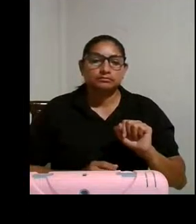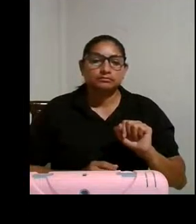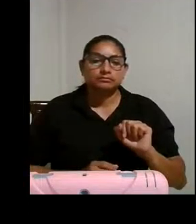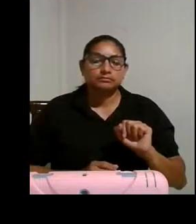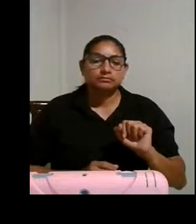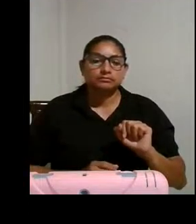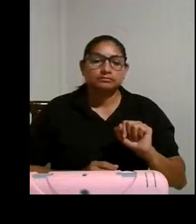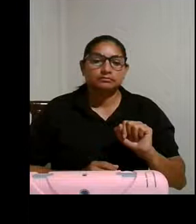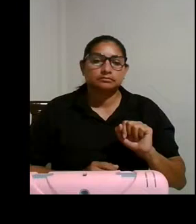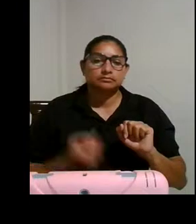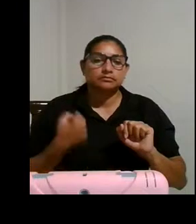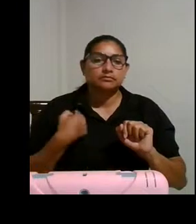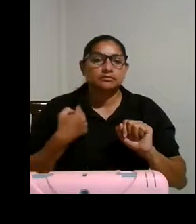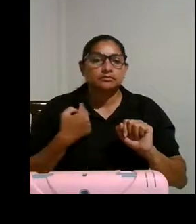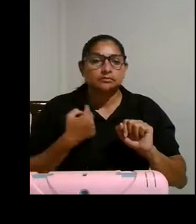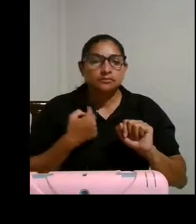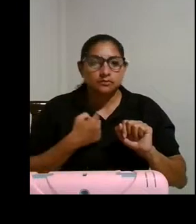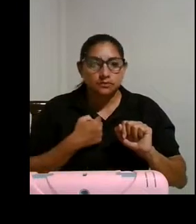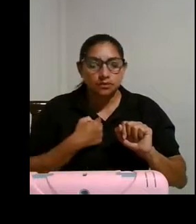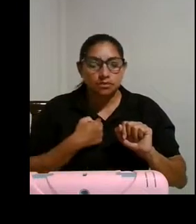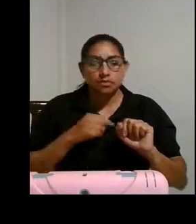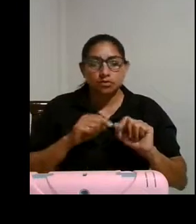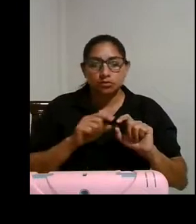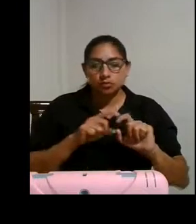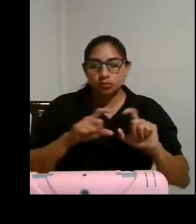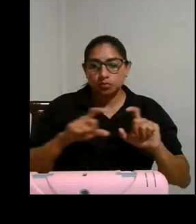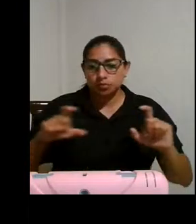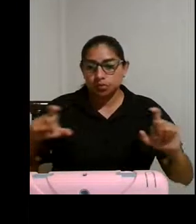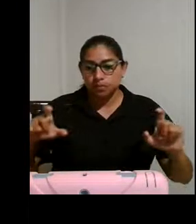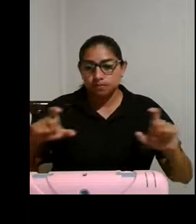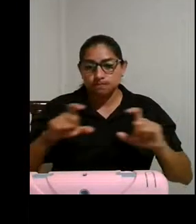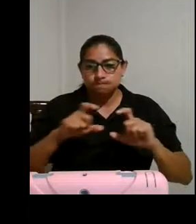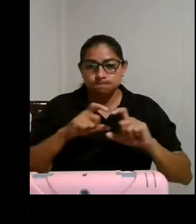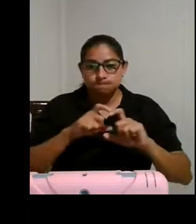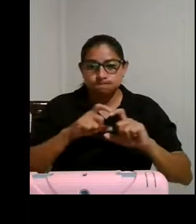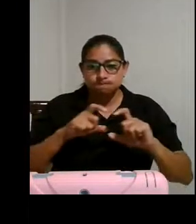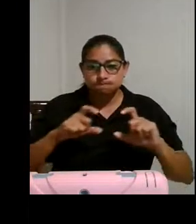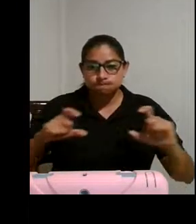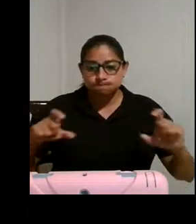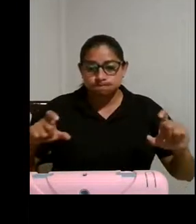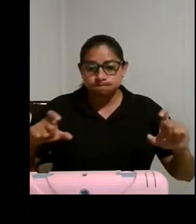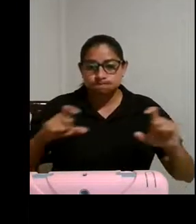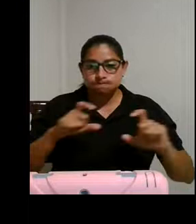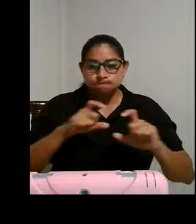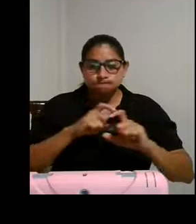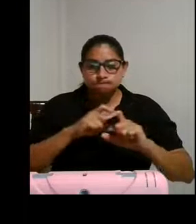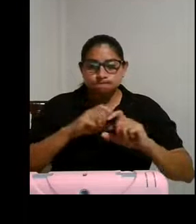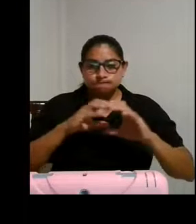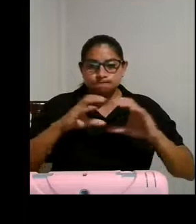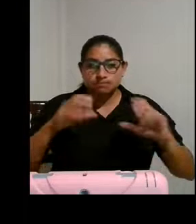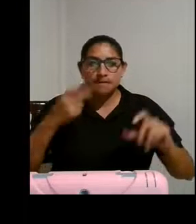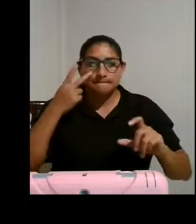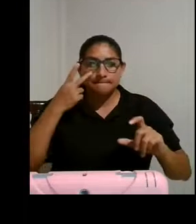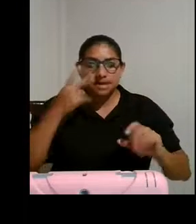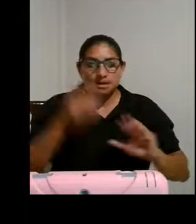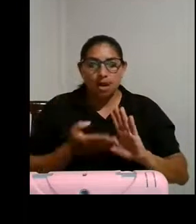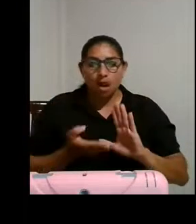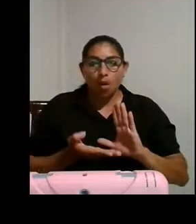si nosotros movemos acá para cuando ustedes estén manipulando esta página, observen que vamos a